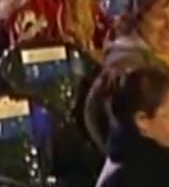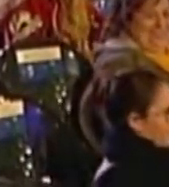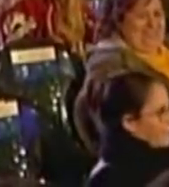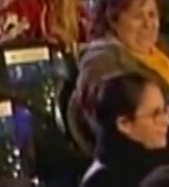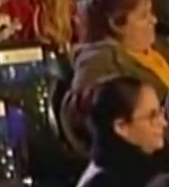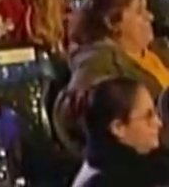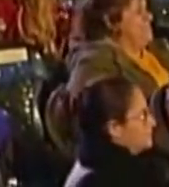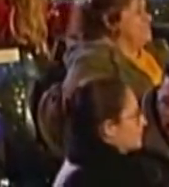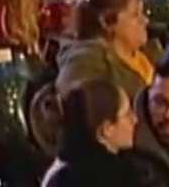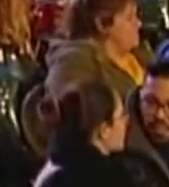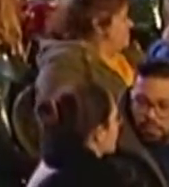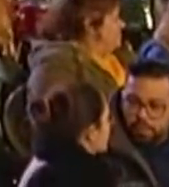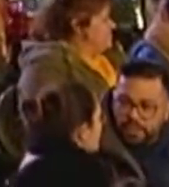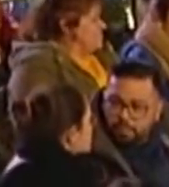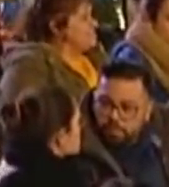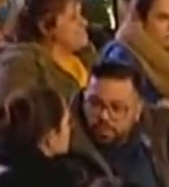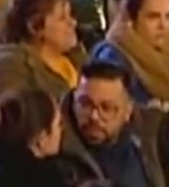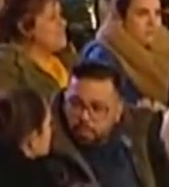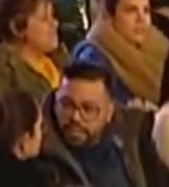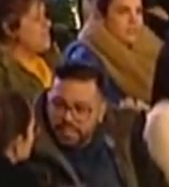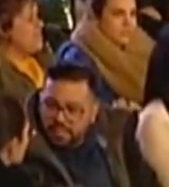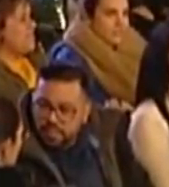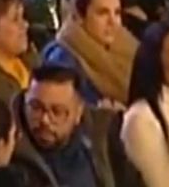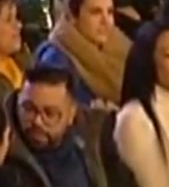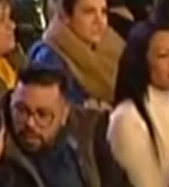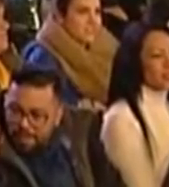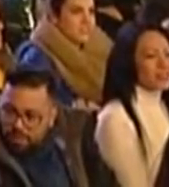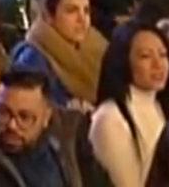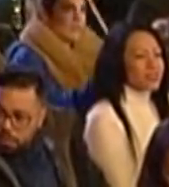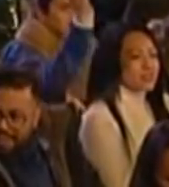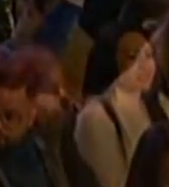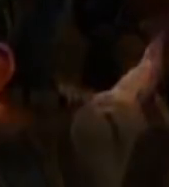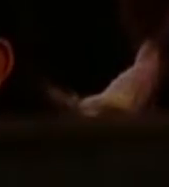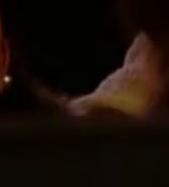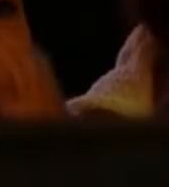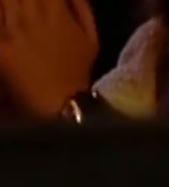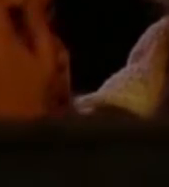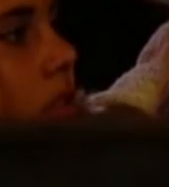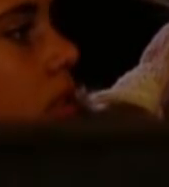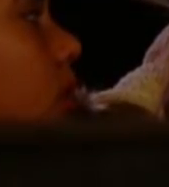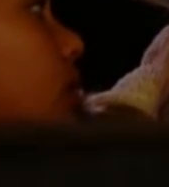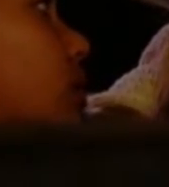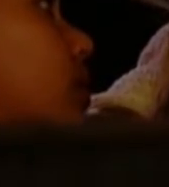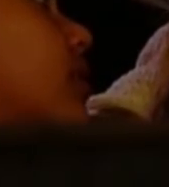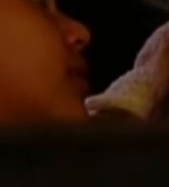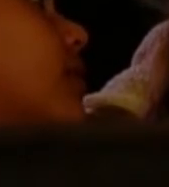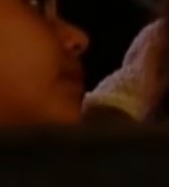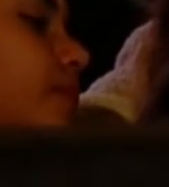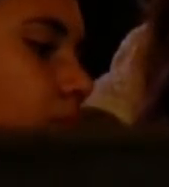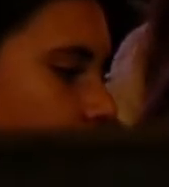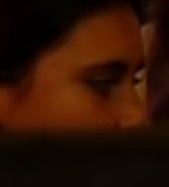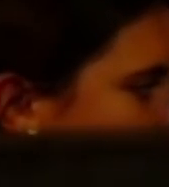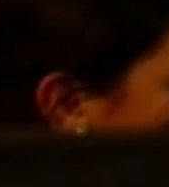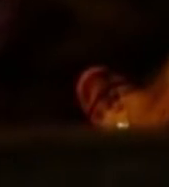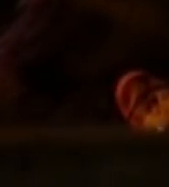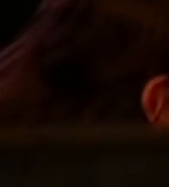parte de cada una de las canciones con el atrezo que tienen por delante. Llevan 2 años sin estar en la final los Trapasones, y este año